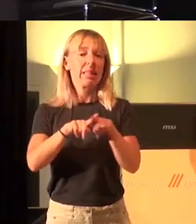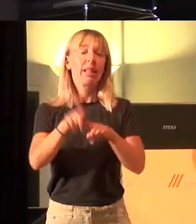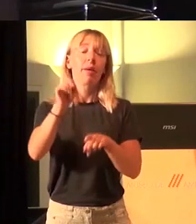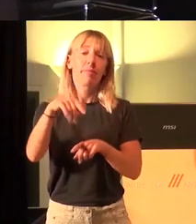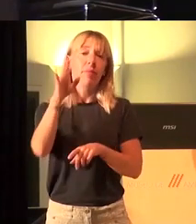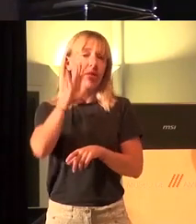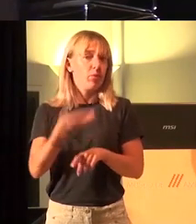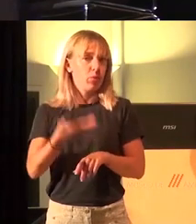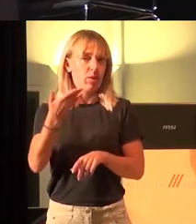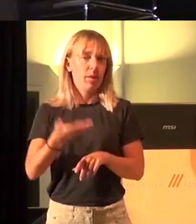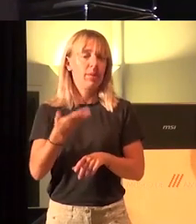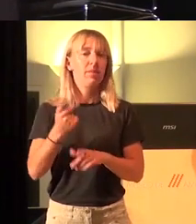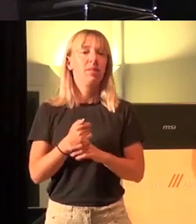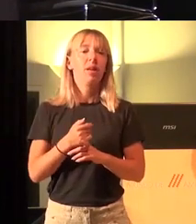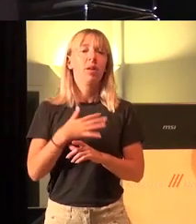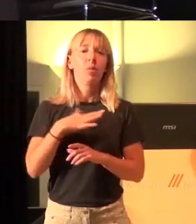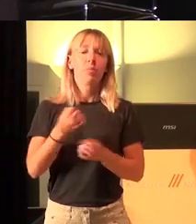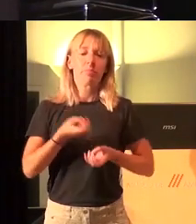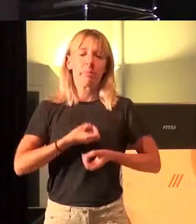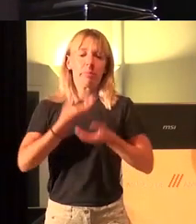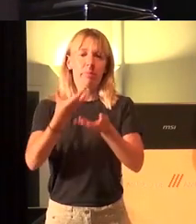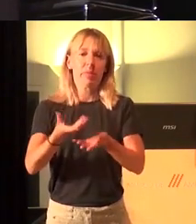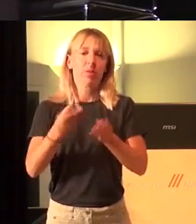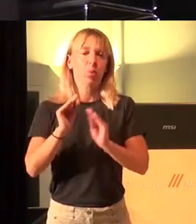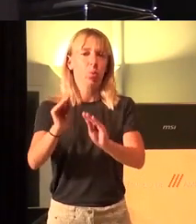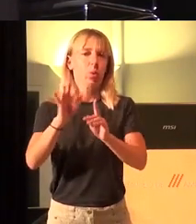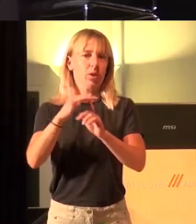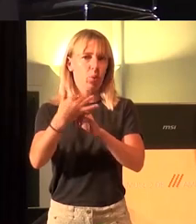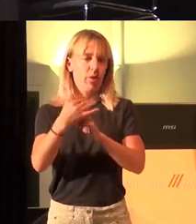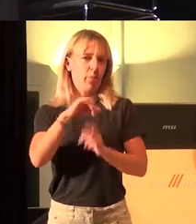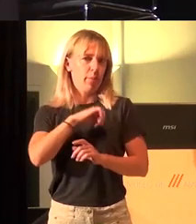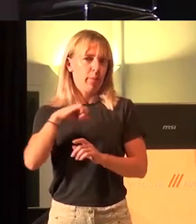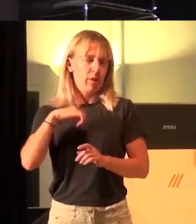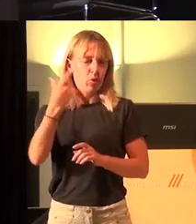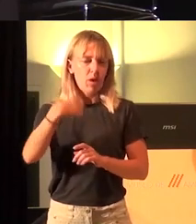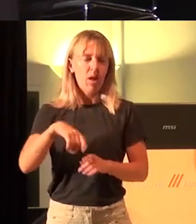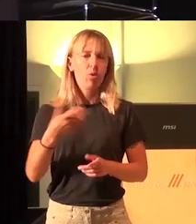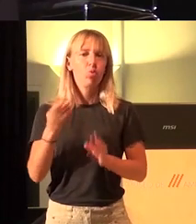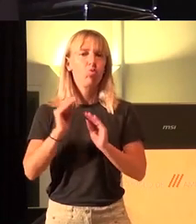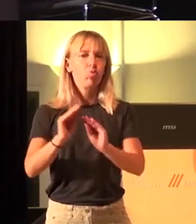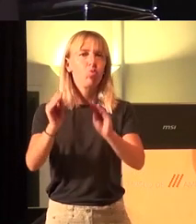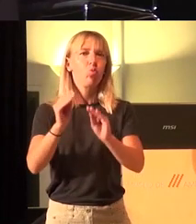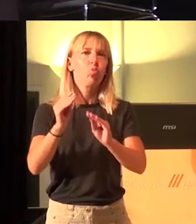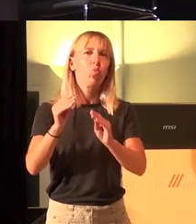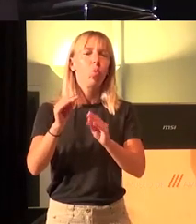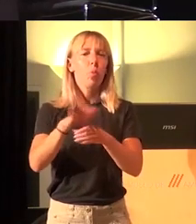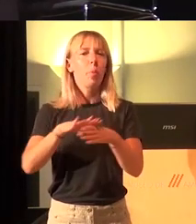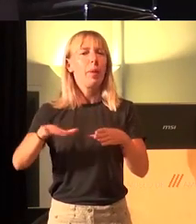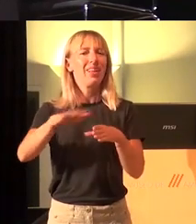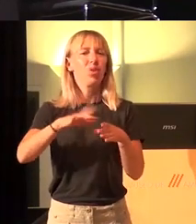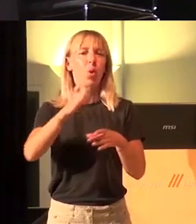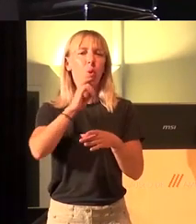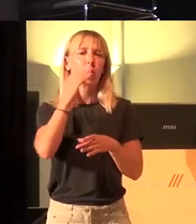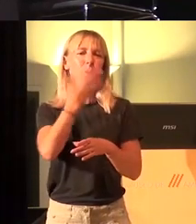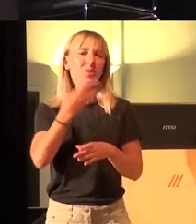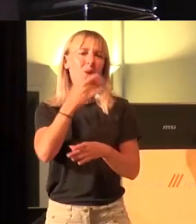parece fundamental. El poder expresar su situación personal, cómo está su barrio, cómo está su